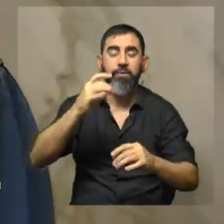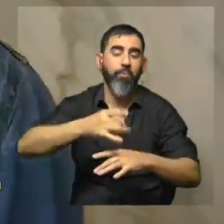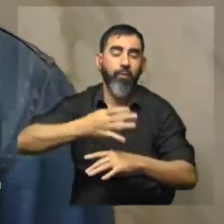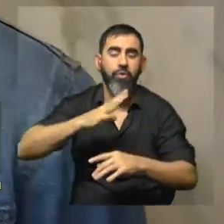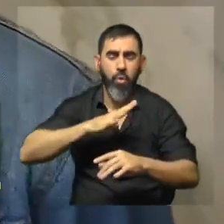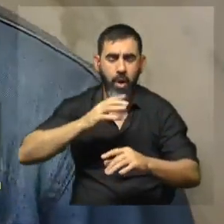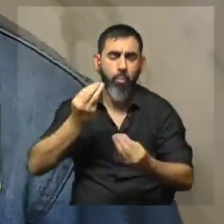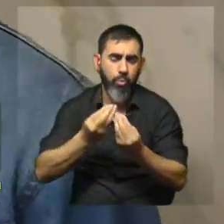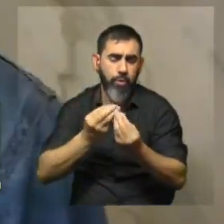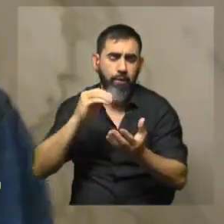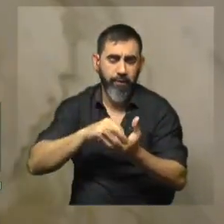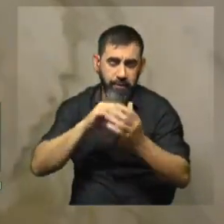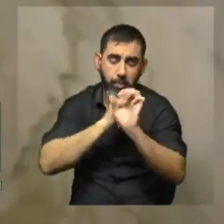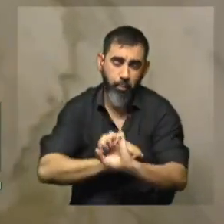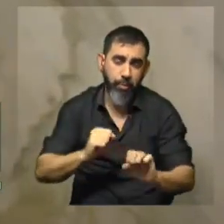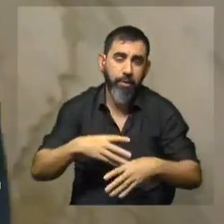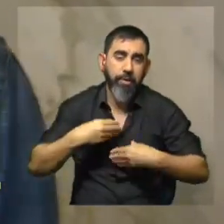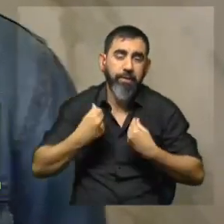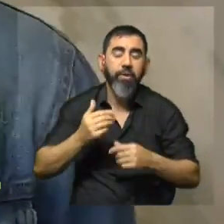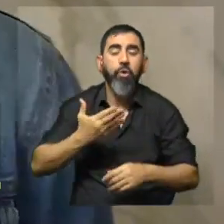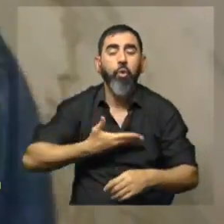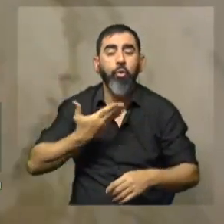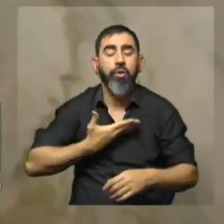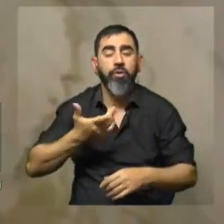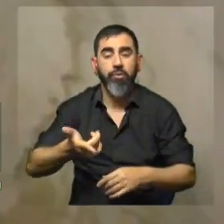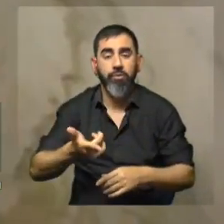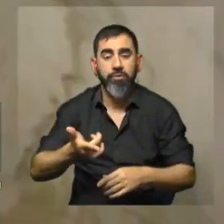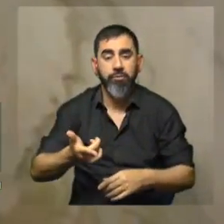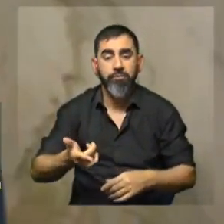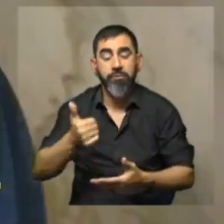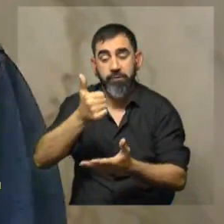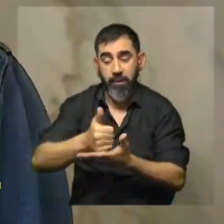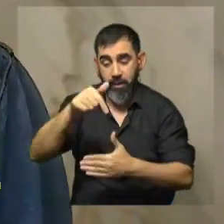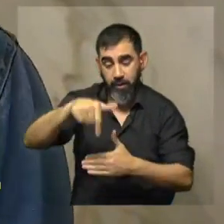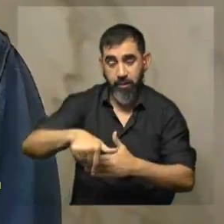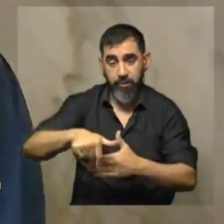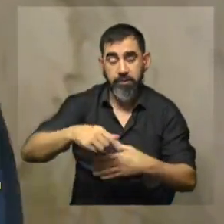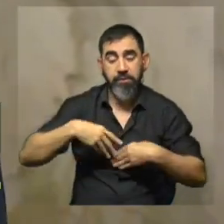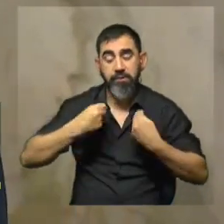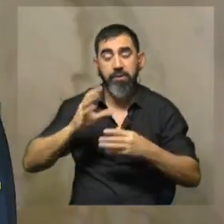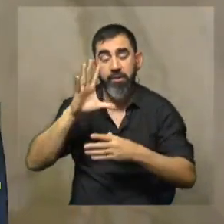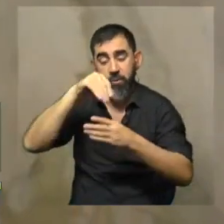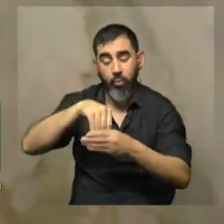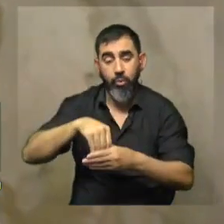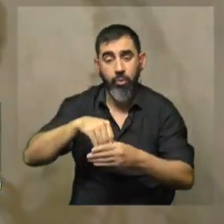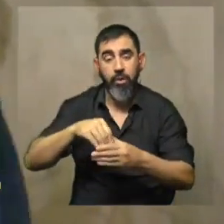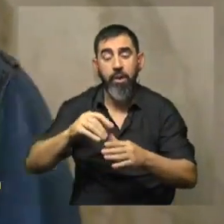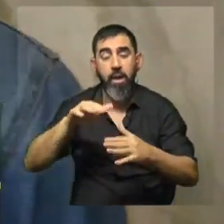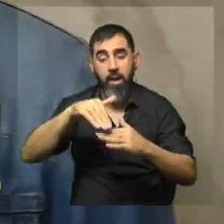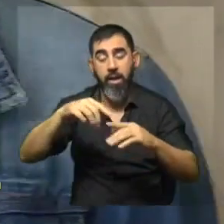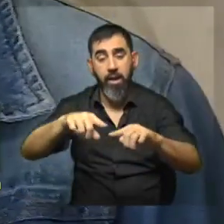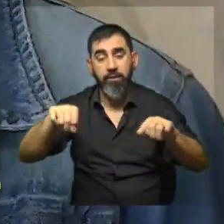varias veces, así que me puedo sentir contento de estar en esta casa y de sentirme parte también de los muros de la casa,